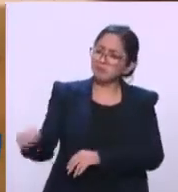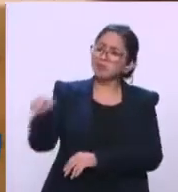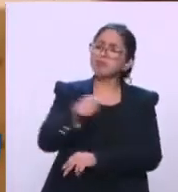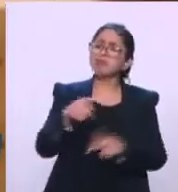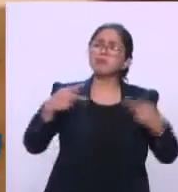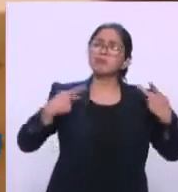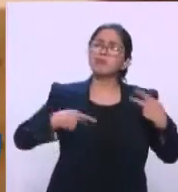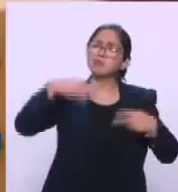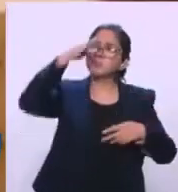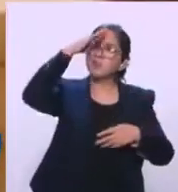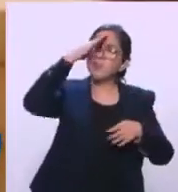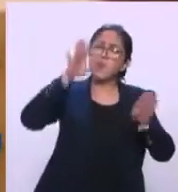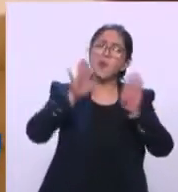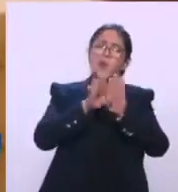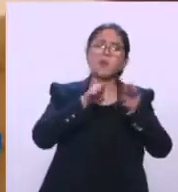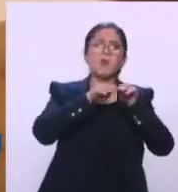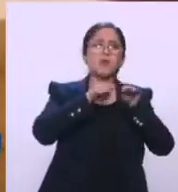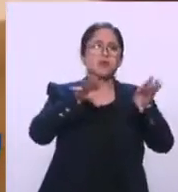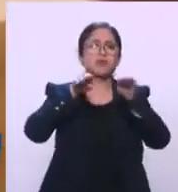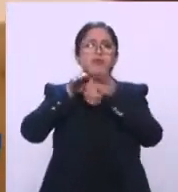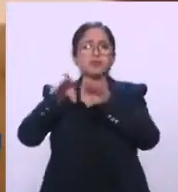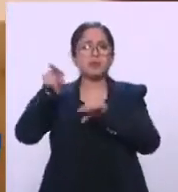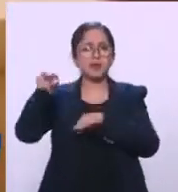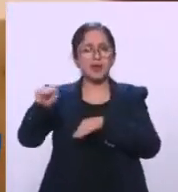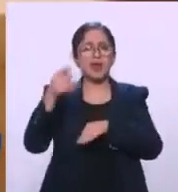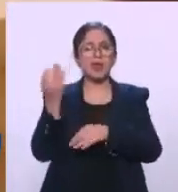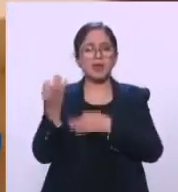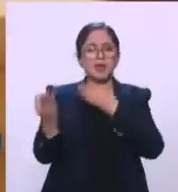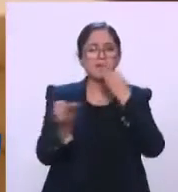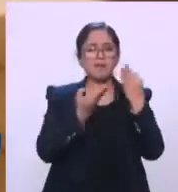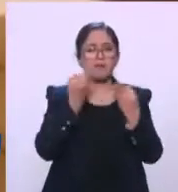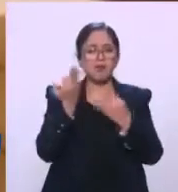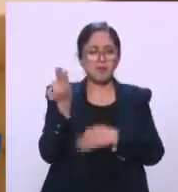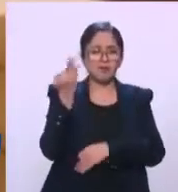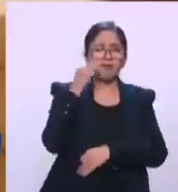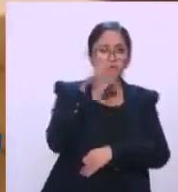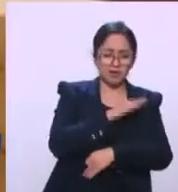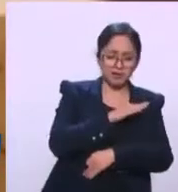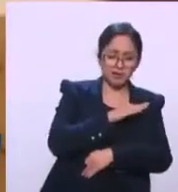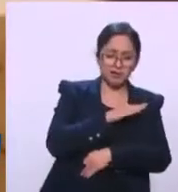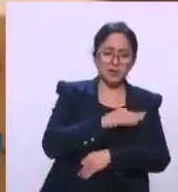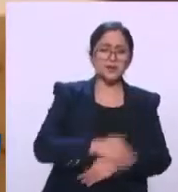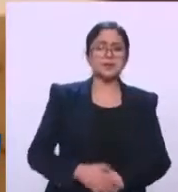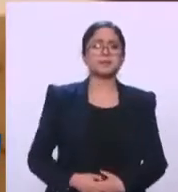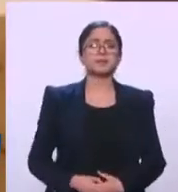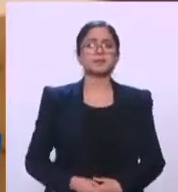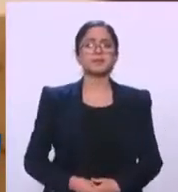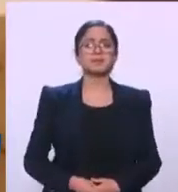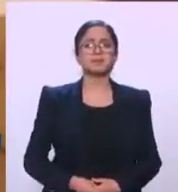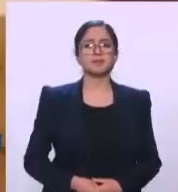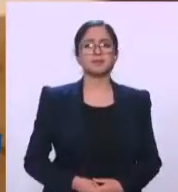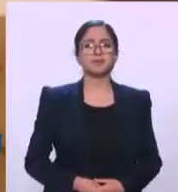cómo se procesa ese tipo de desinformación. Creo que se tiene que abrir la colectividad